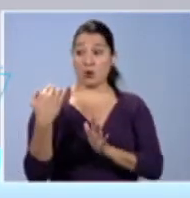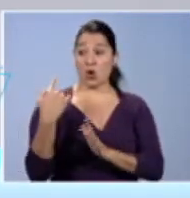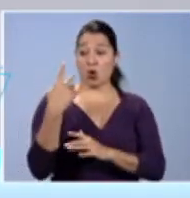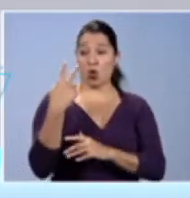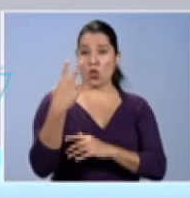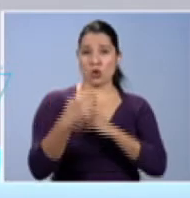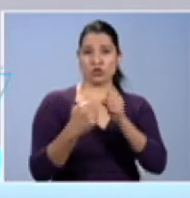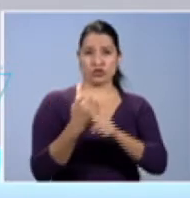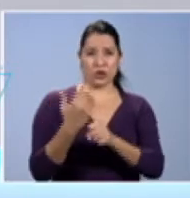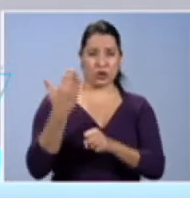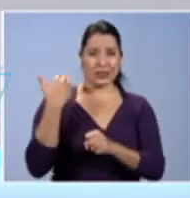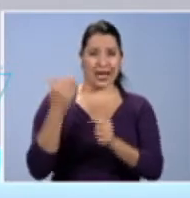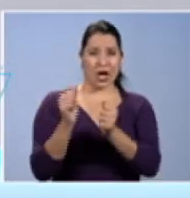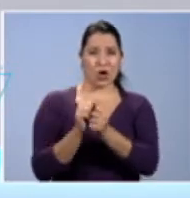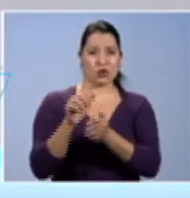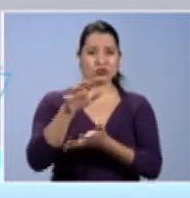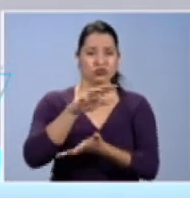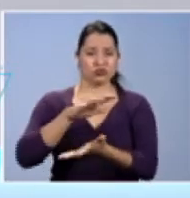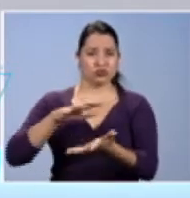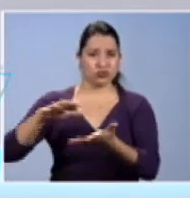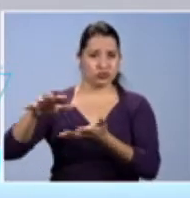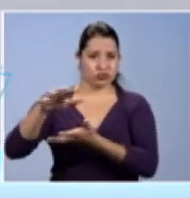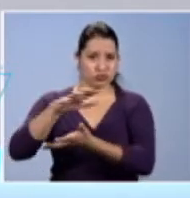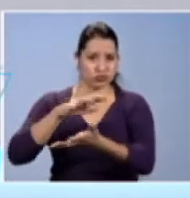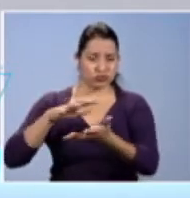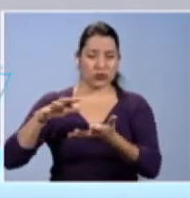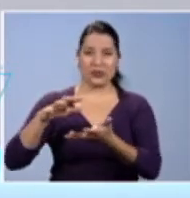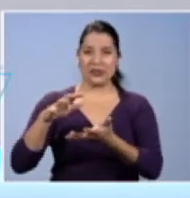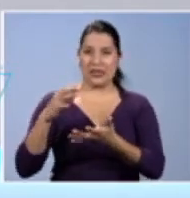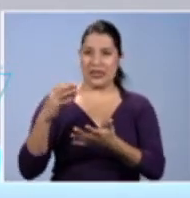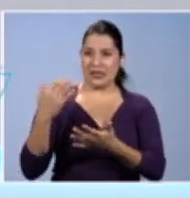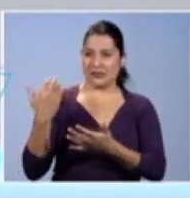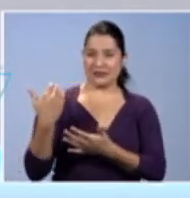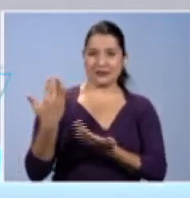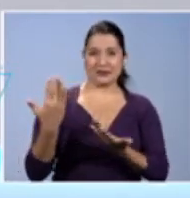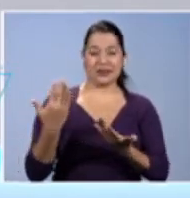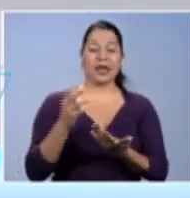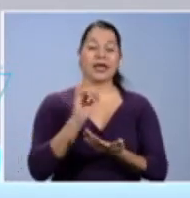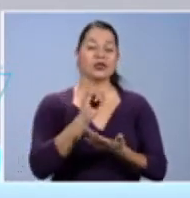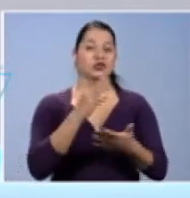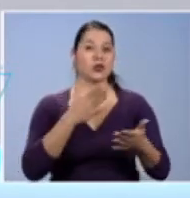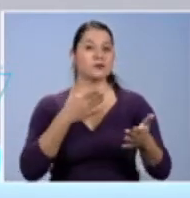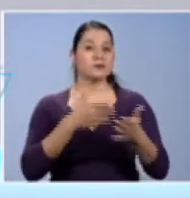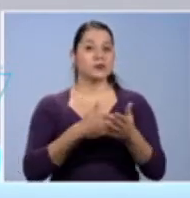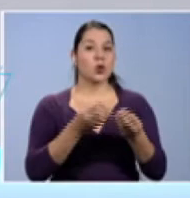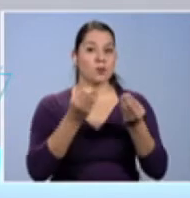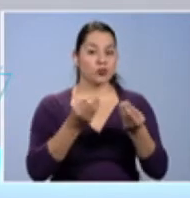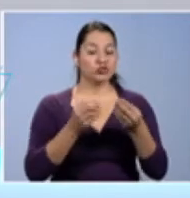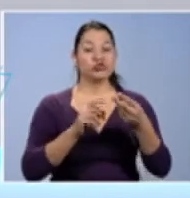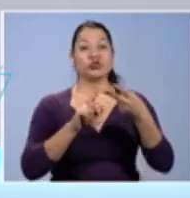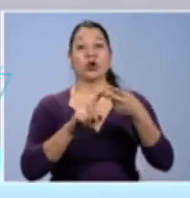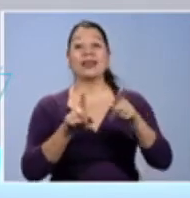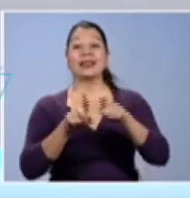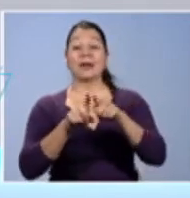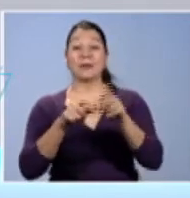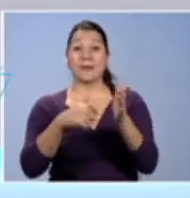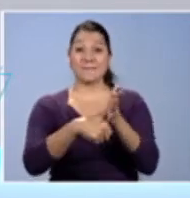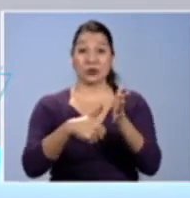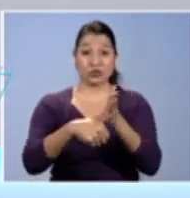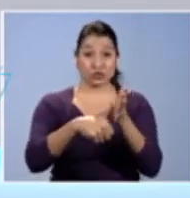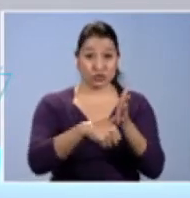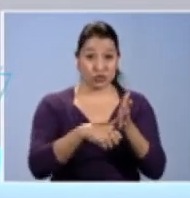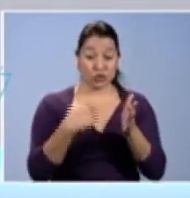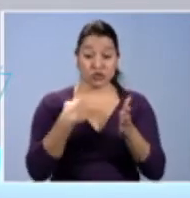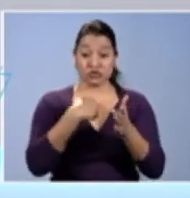hace 2 años, con el tema de tormentas tropicales, huracanes, lo que mencionábamos antes, el año electoral también, el que llegáramos a